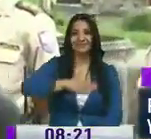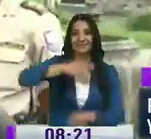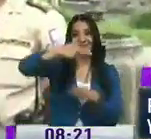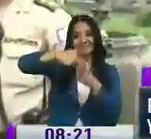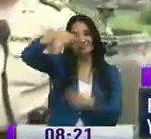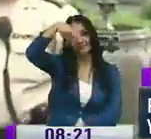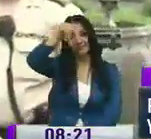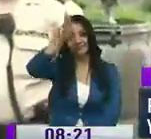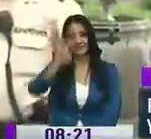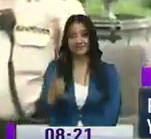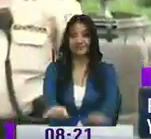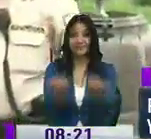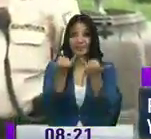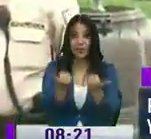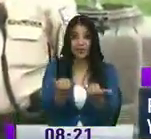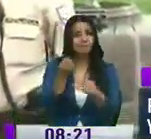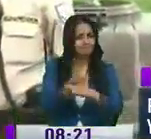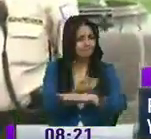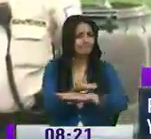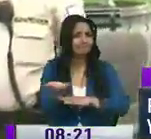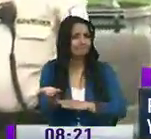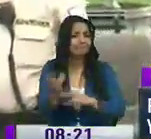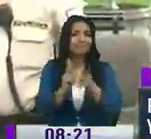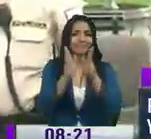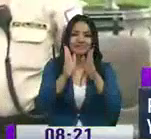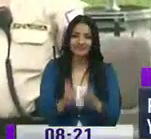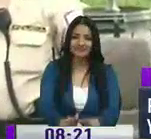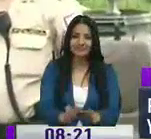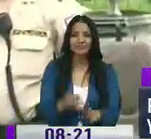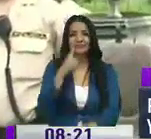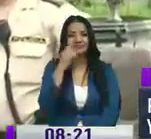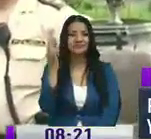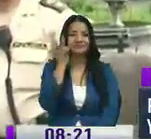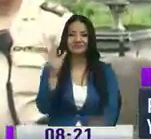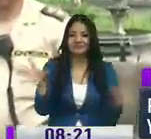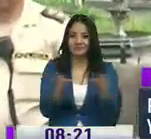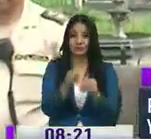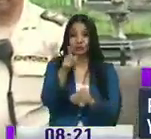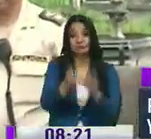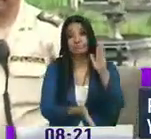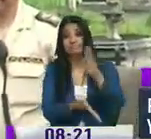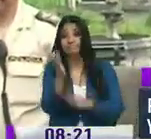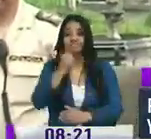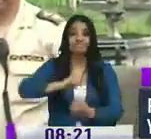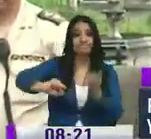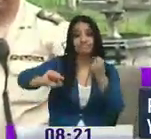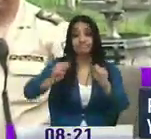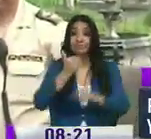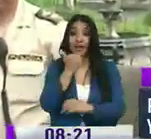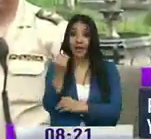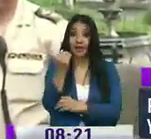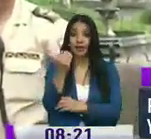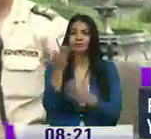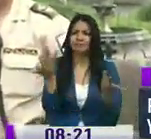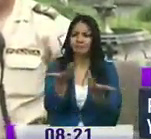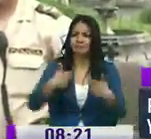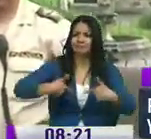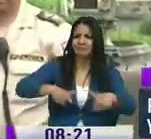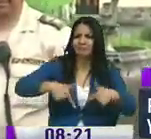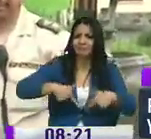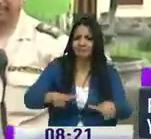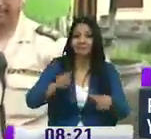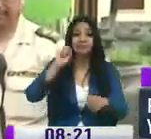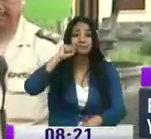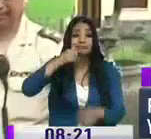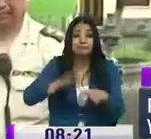Policía. En este día quiero recomendar a mis vecinitos y vecinitas que si van a salir de viaje en este feriado de carnaval, no se